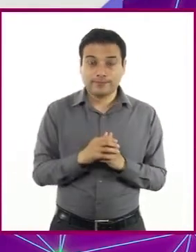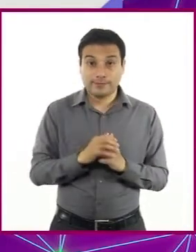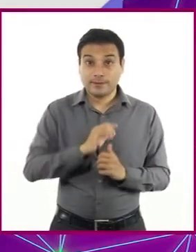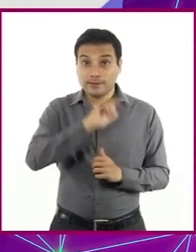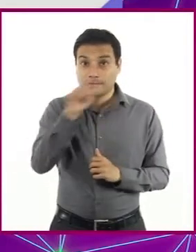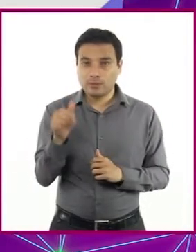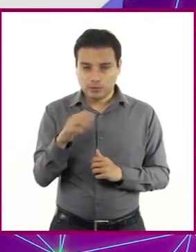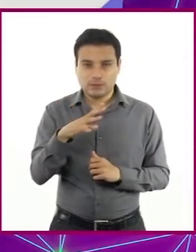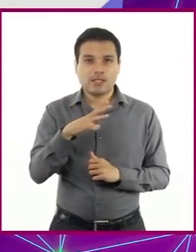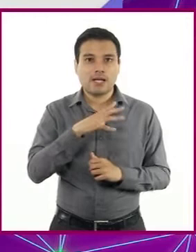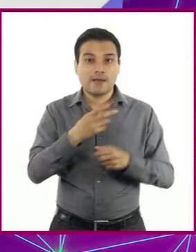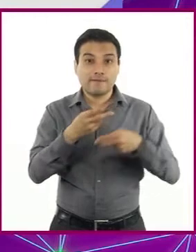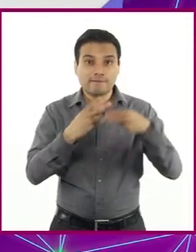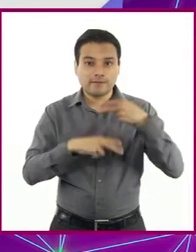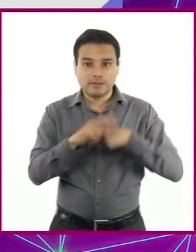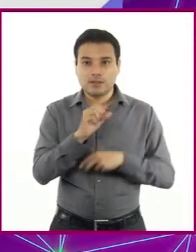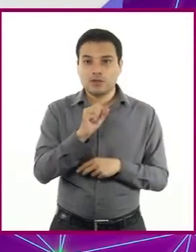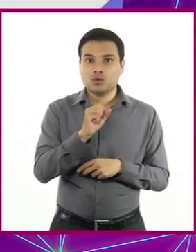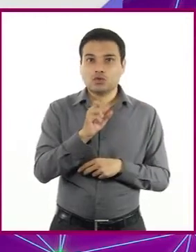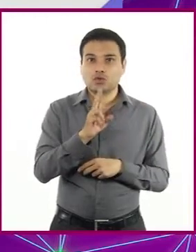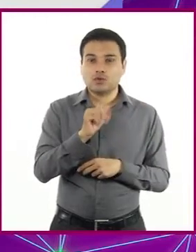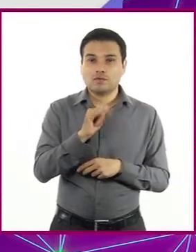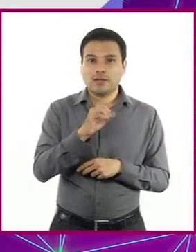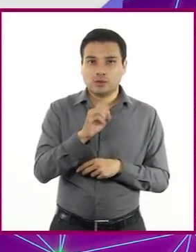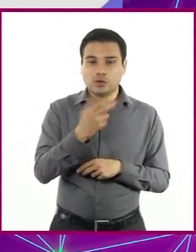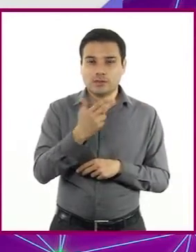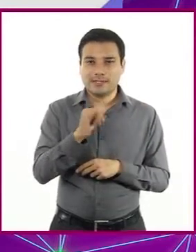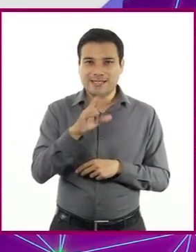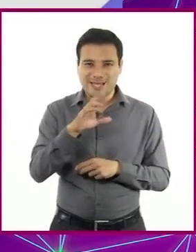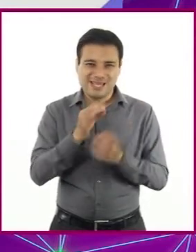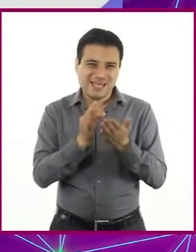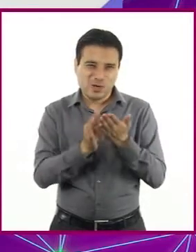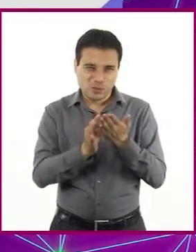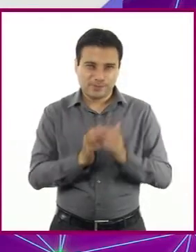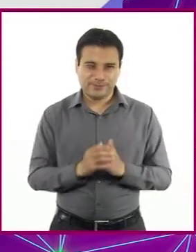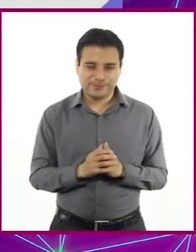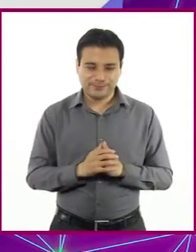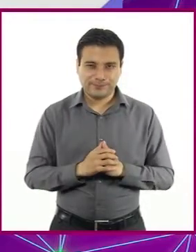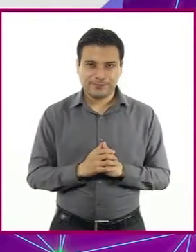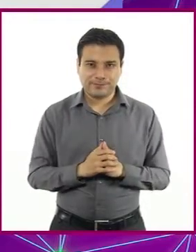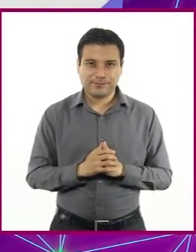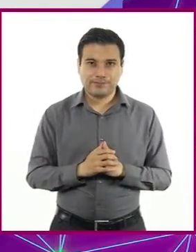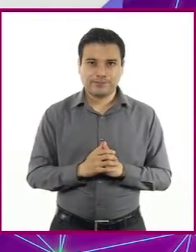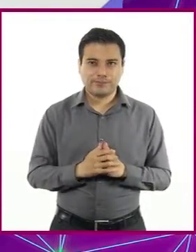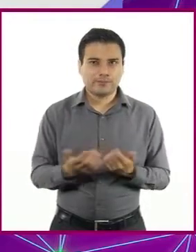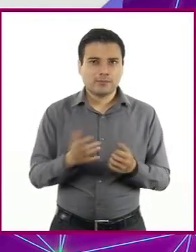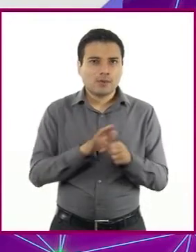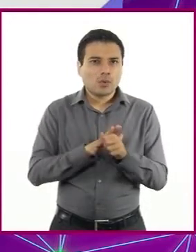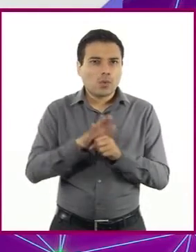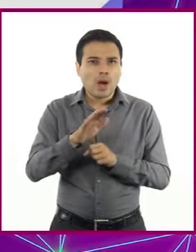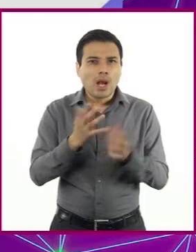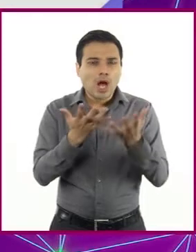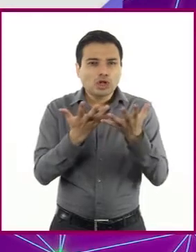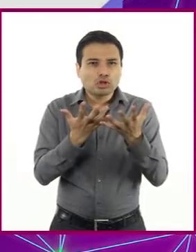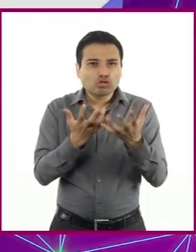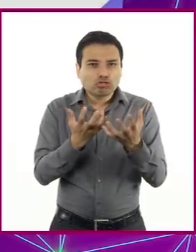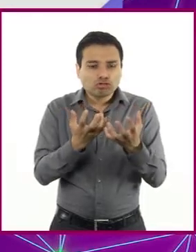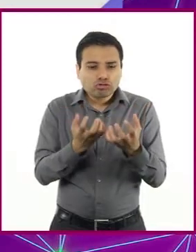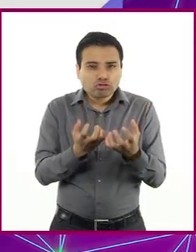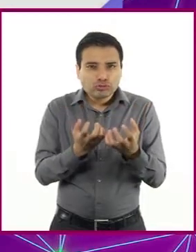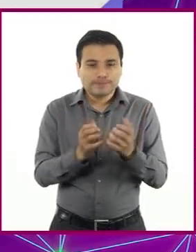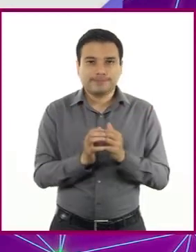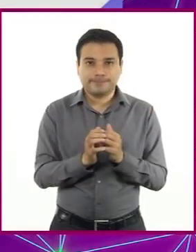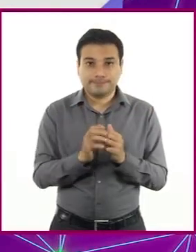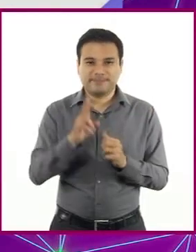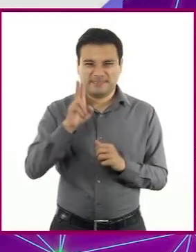compuesto llamado sulfato de hierro, que está en disolución. ¿Cuál se oxida? Los invitamos a que